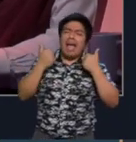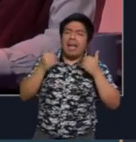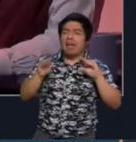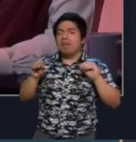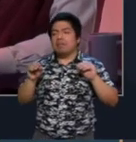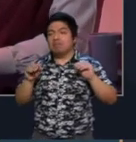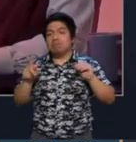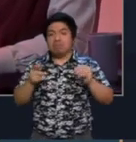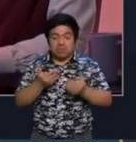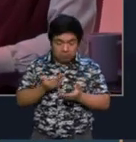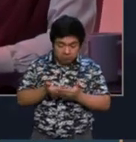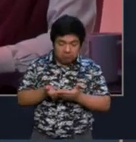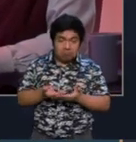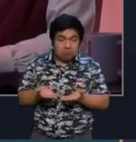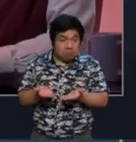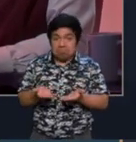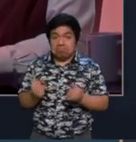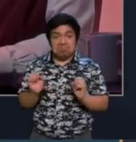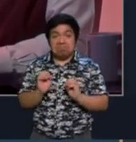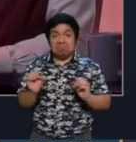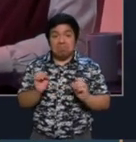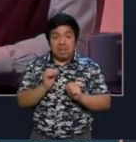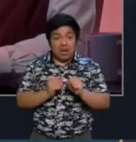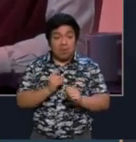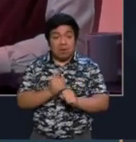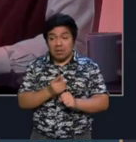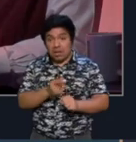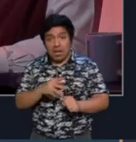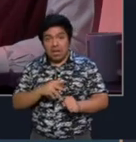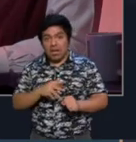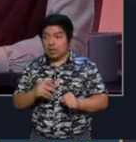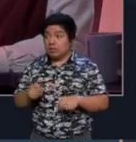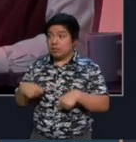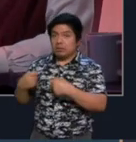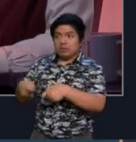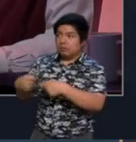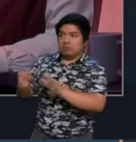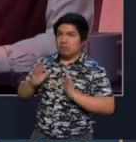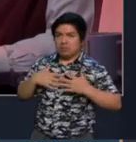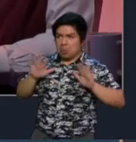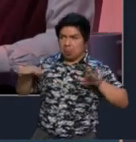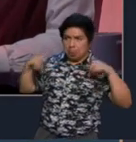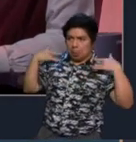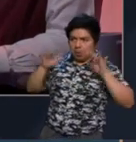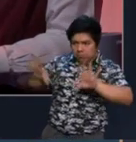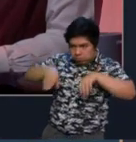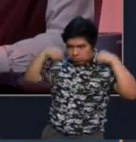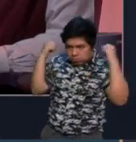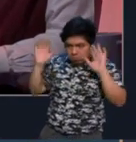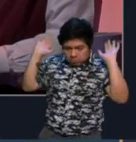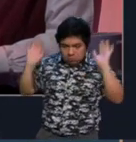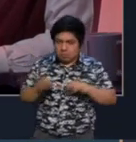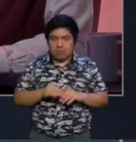enunciados, pero que no se traducen en hechos. Cuando tienen la oportunidad simplemente buscan a quién depositarle la responsabilidad, cómo quitársela de encima,